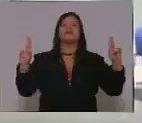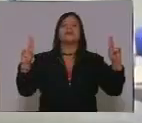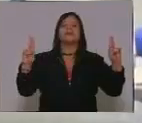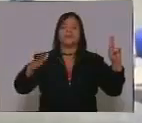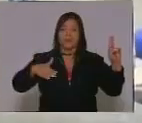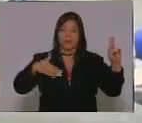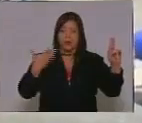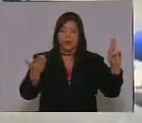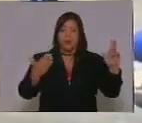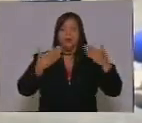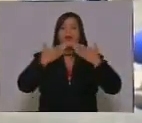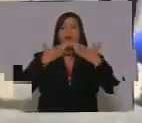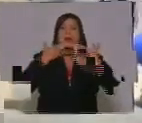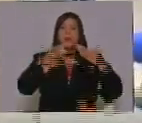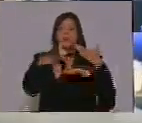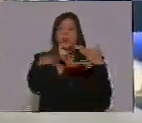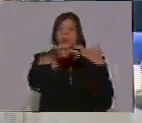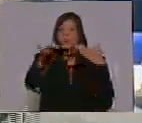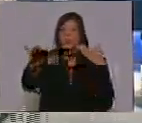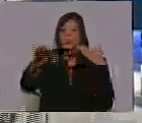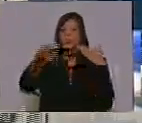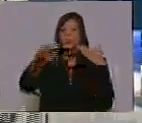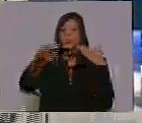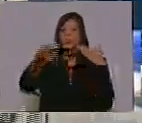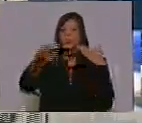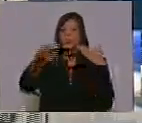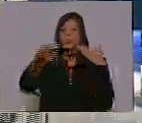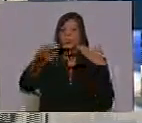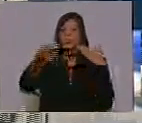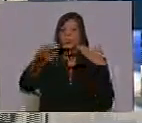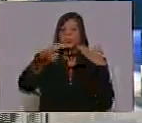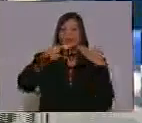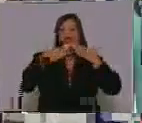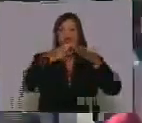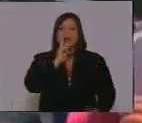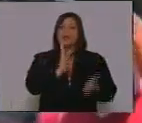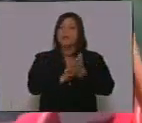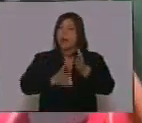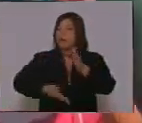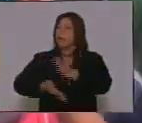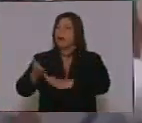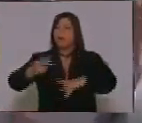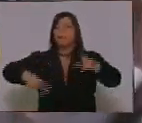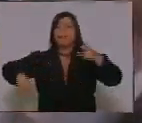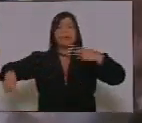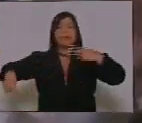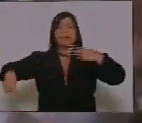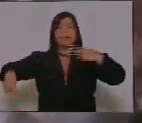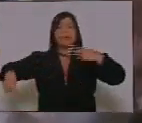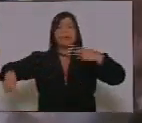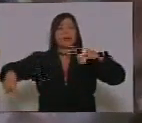Podemos, gracias a ustedes, los padres y la sacar a nuestros hijos sin tener